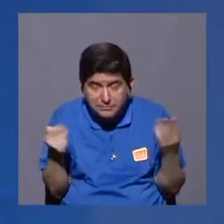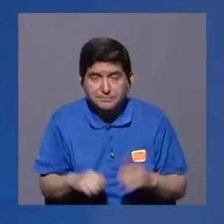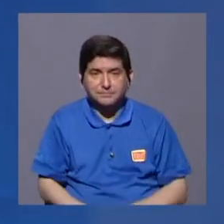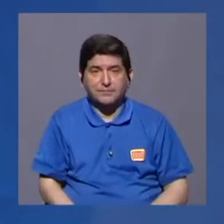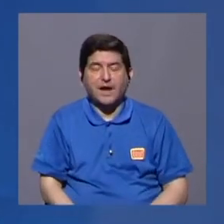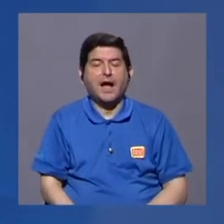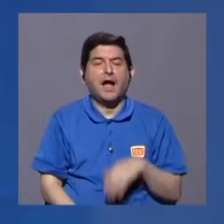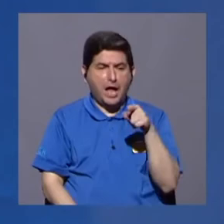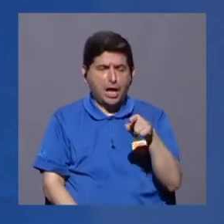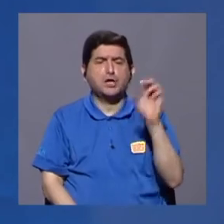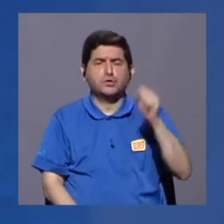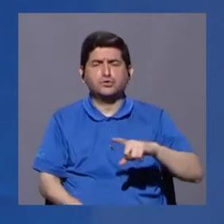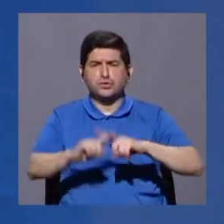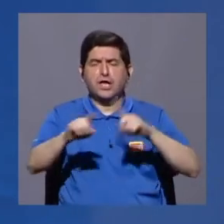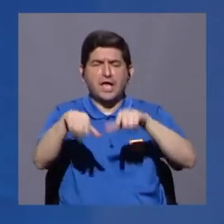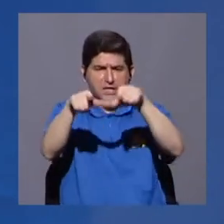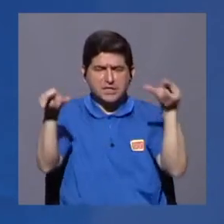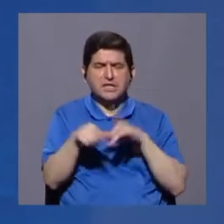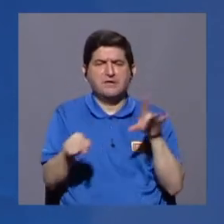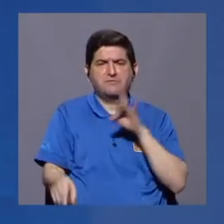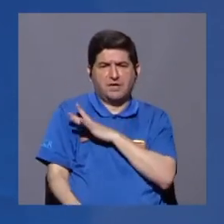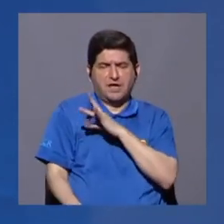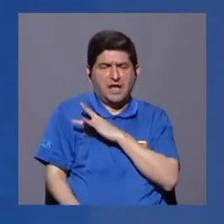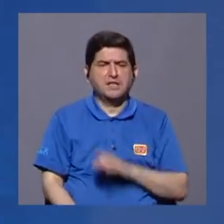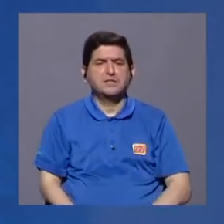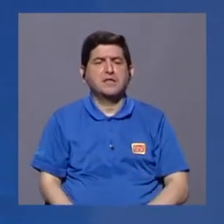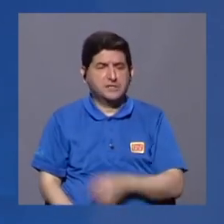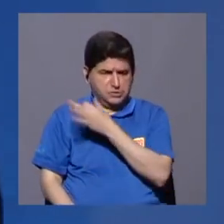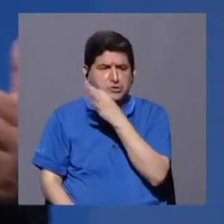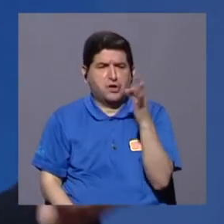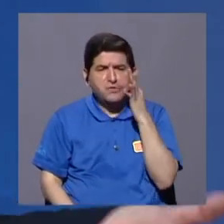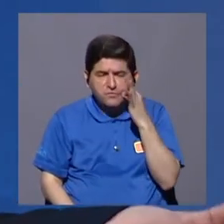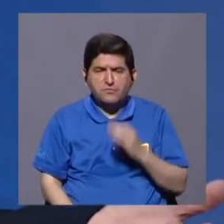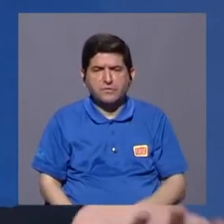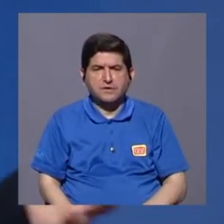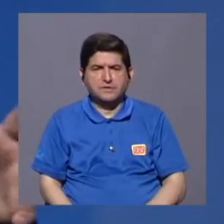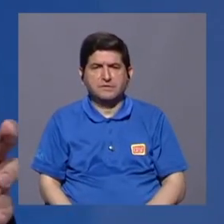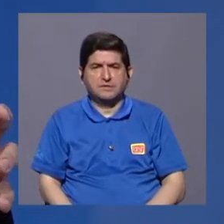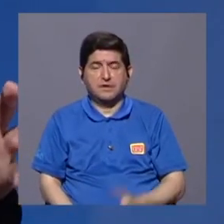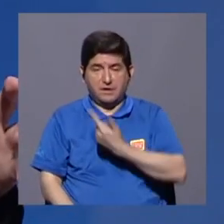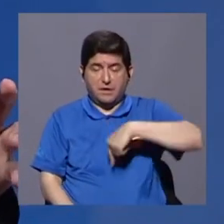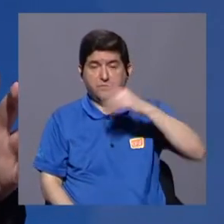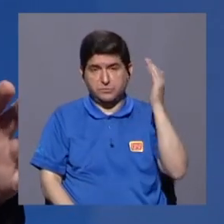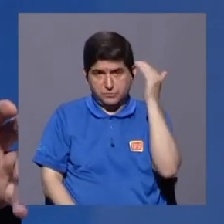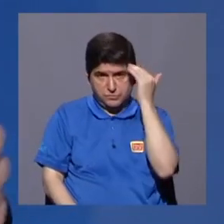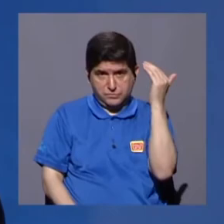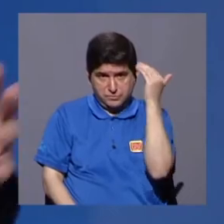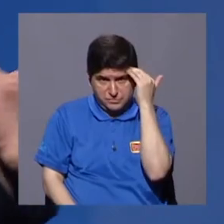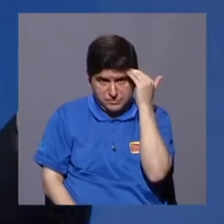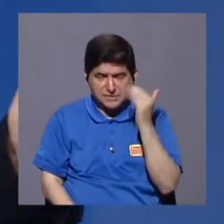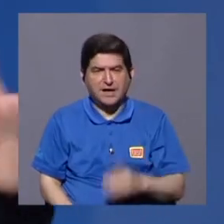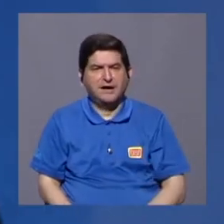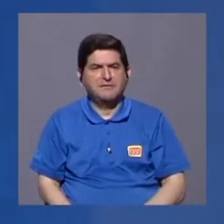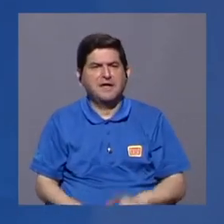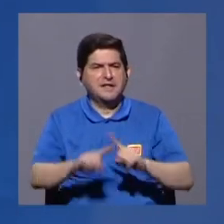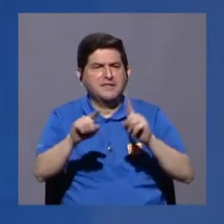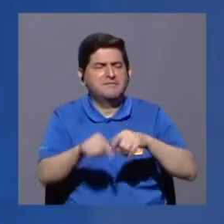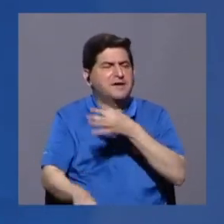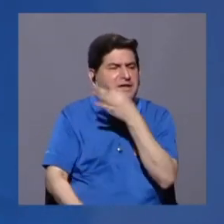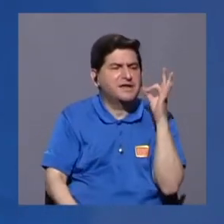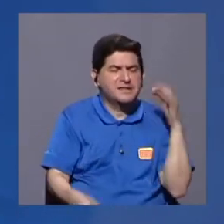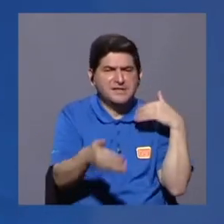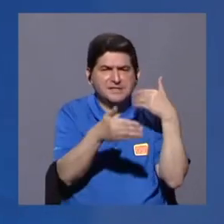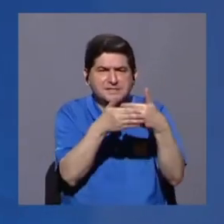se crían en distintas partes de chile de hecho bueno ya ahora nosotros conocemos ciertas granjas cercanas al